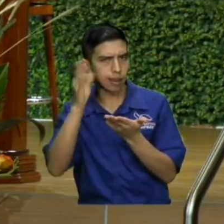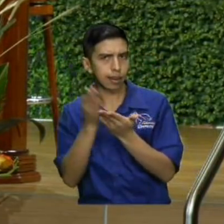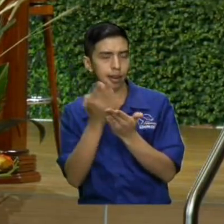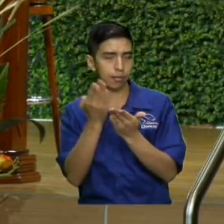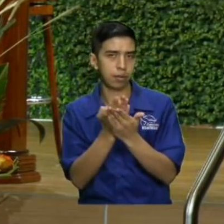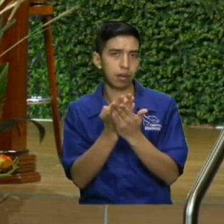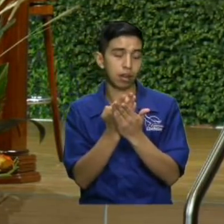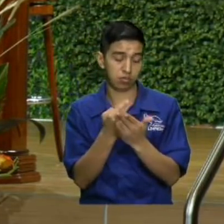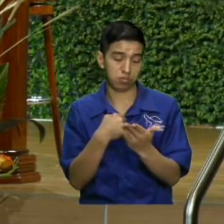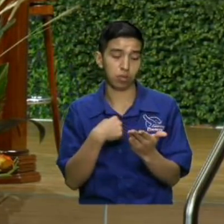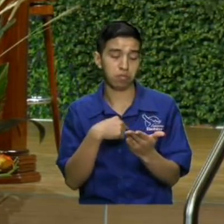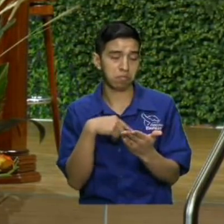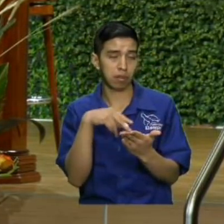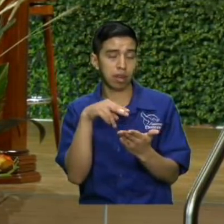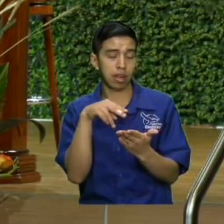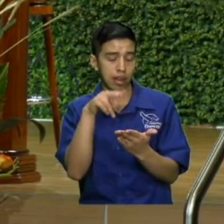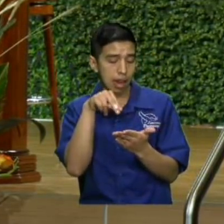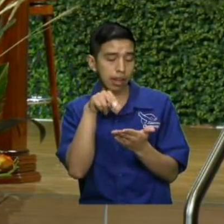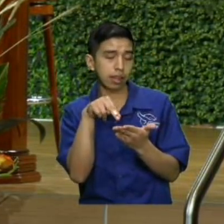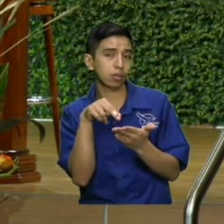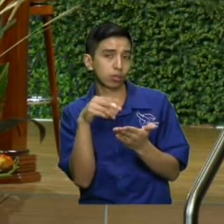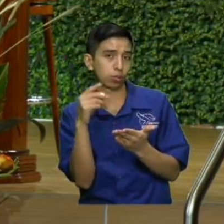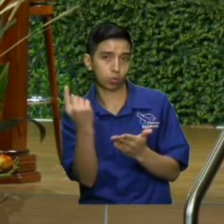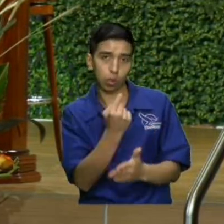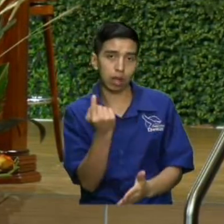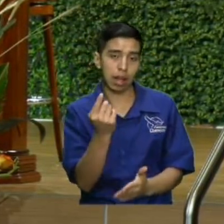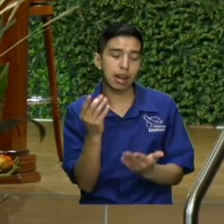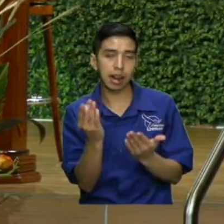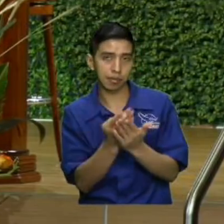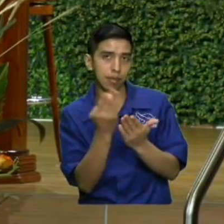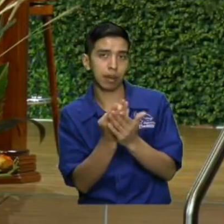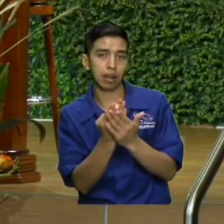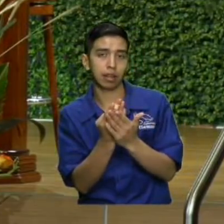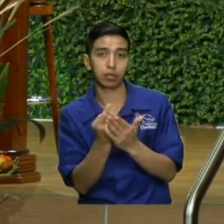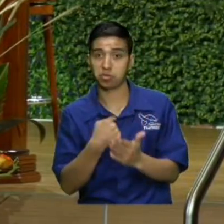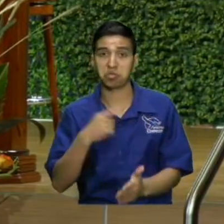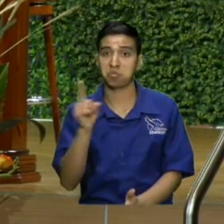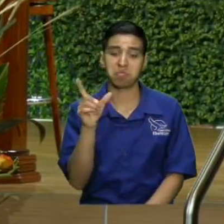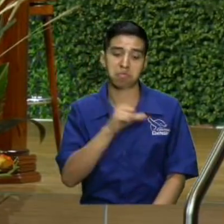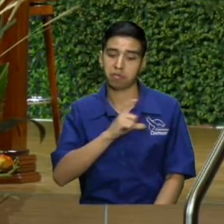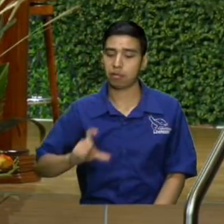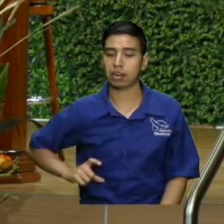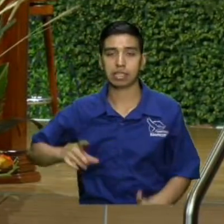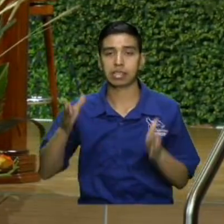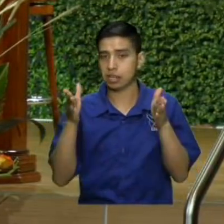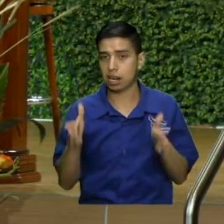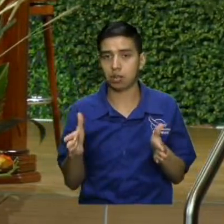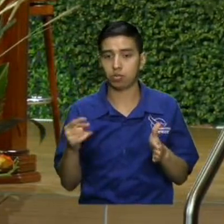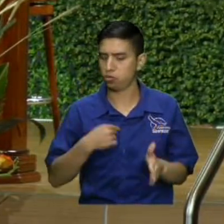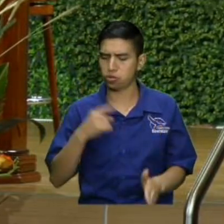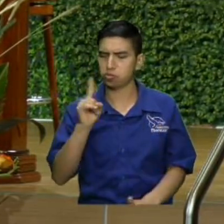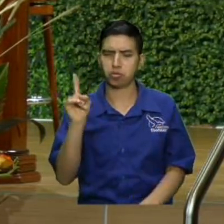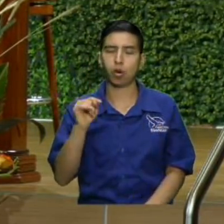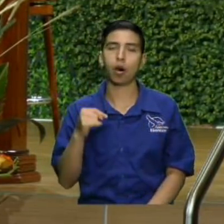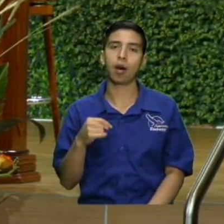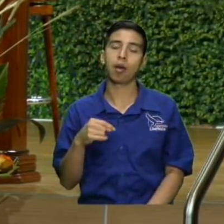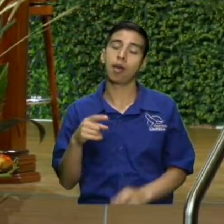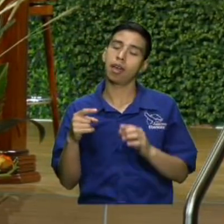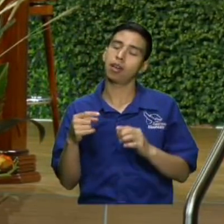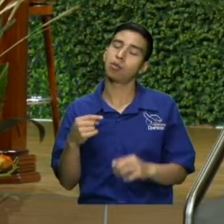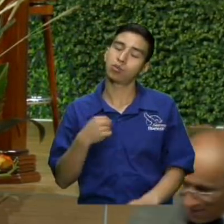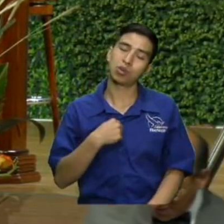me la leí todita sin ser cristiano, con el único propósito de debatirle a mi